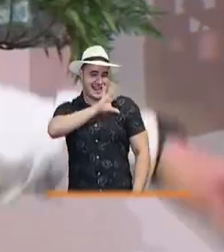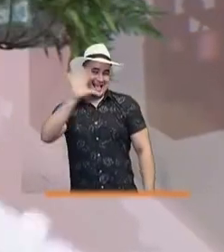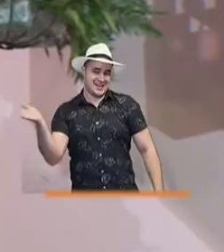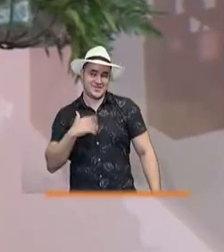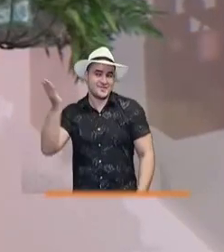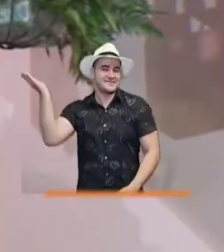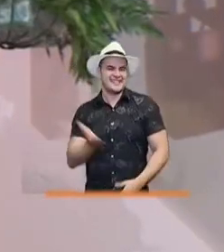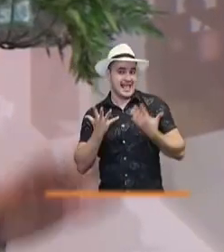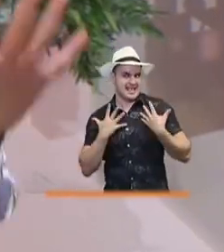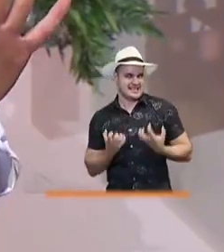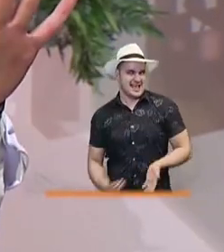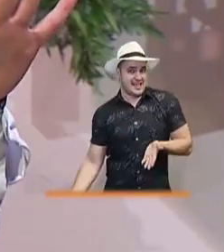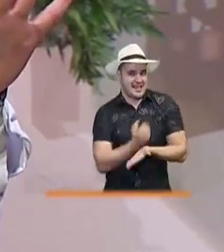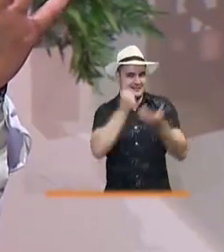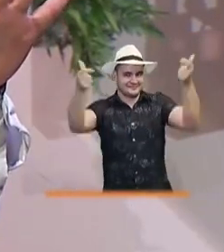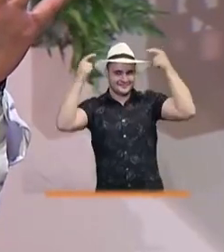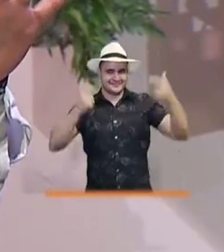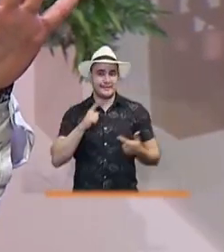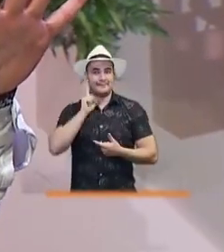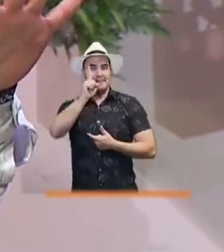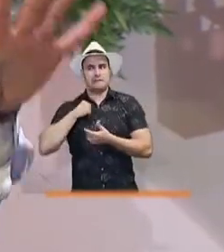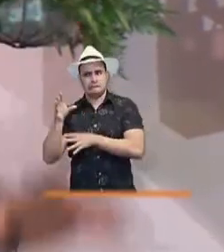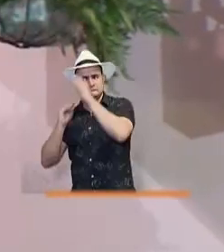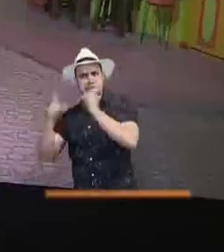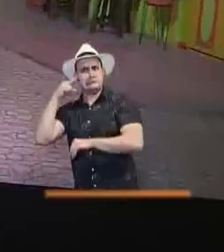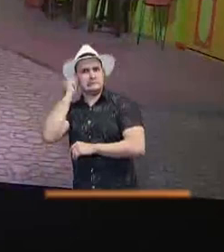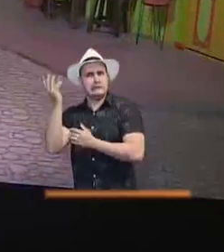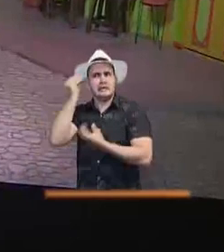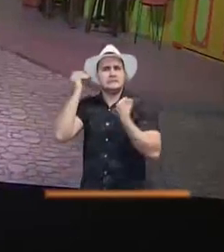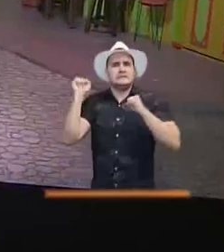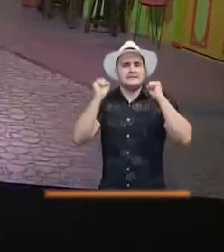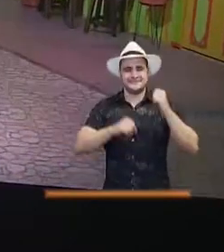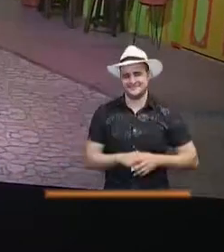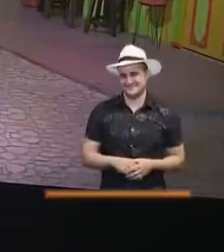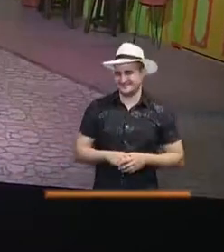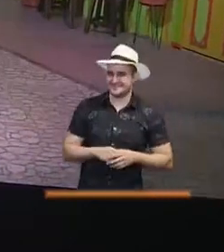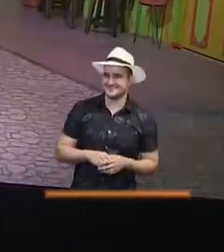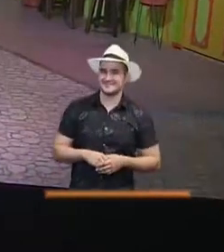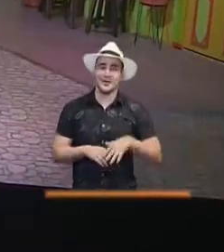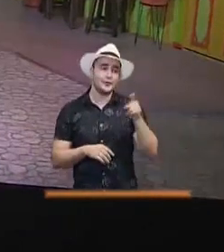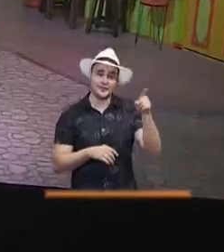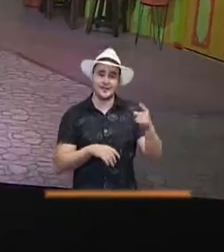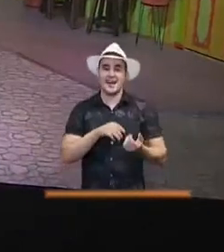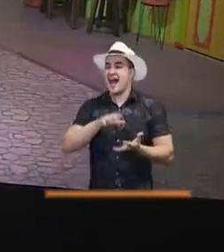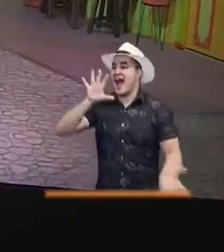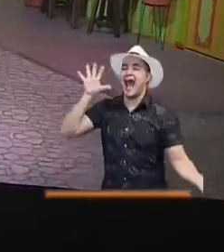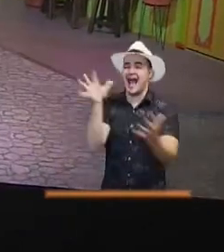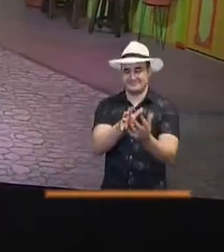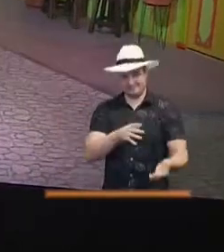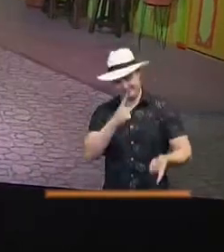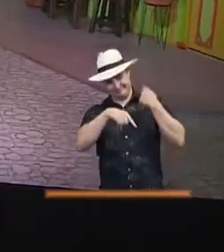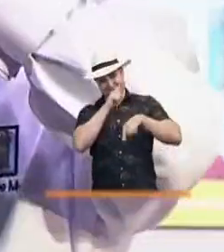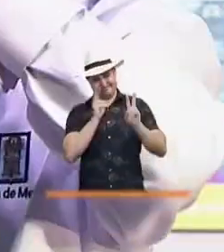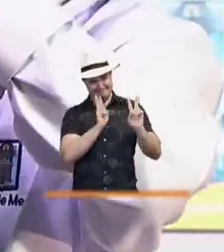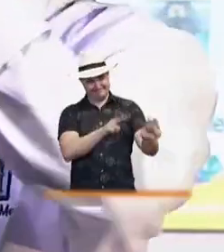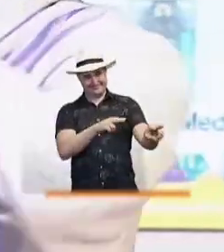trae ganas y como 10 aprendidas. Y a usted la del cocodrilo, Coco